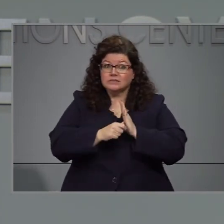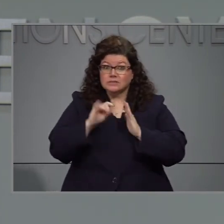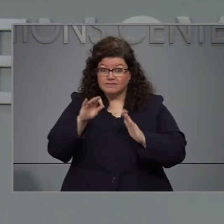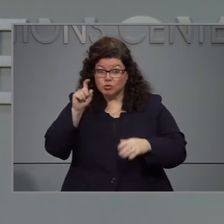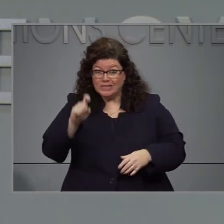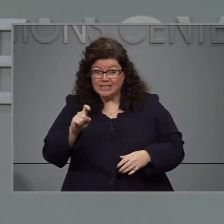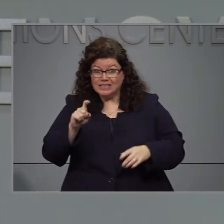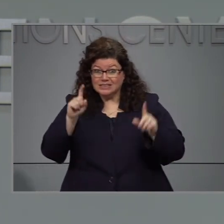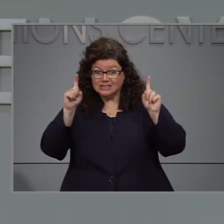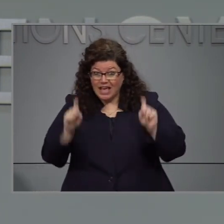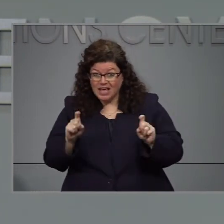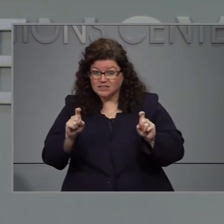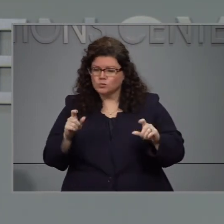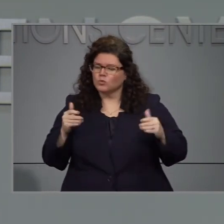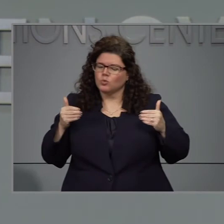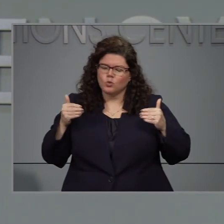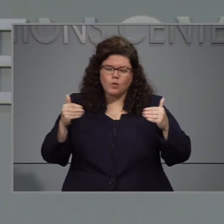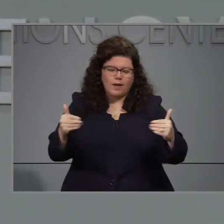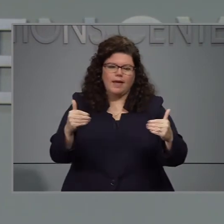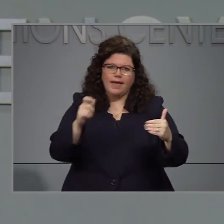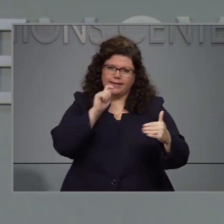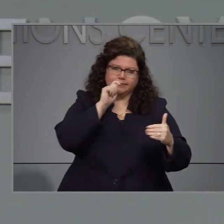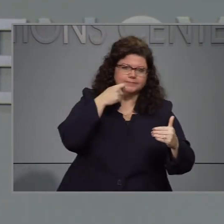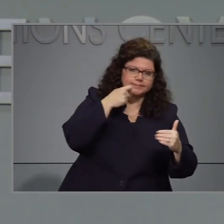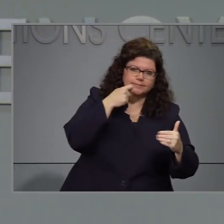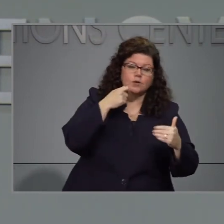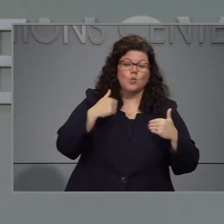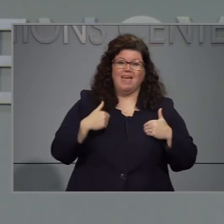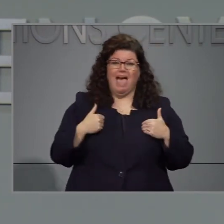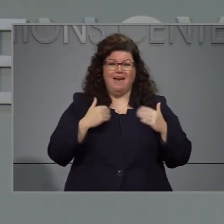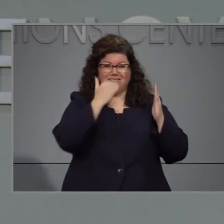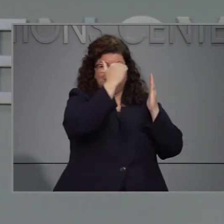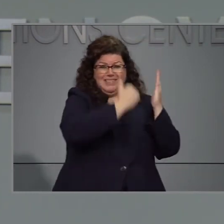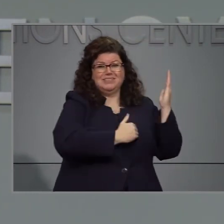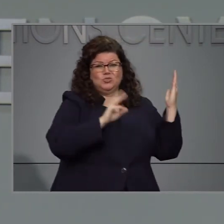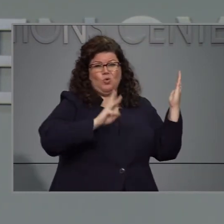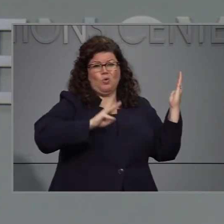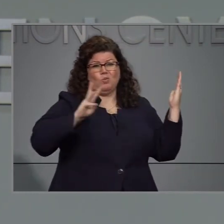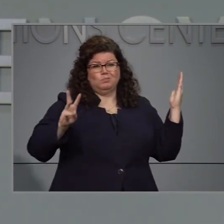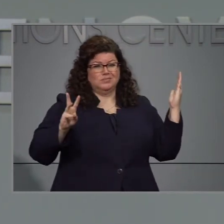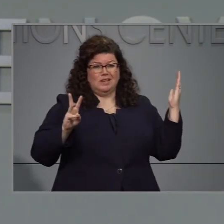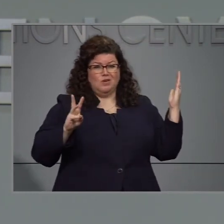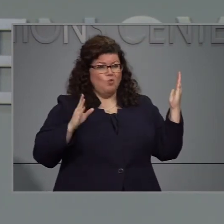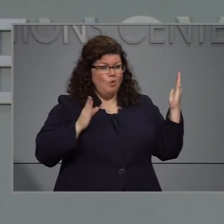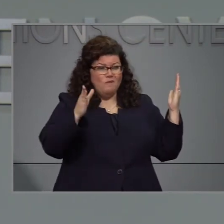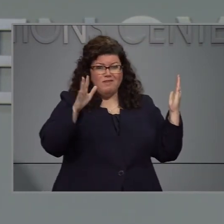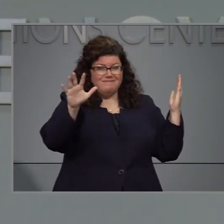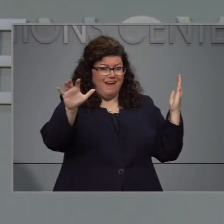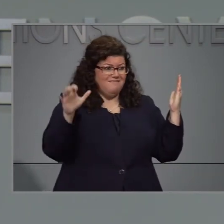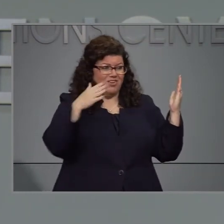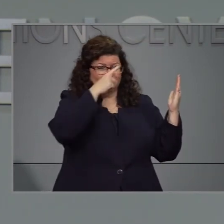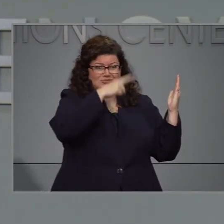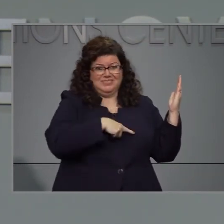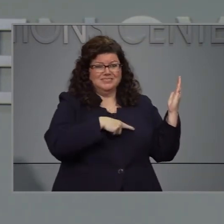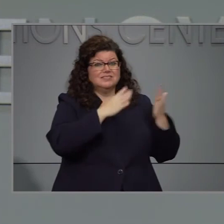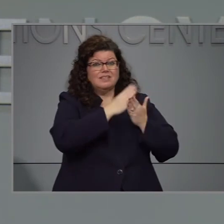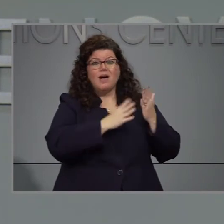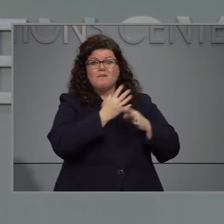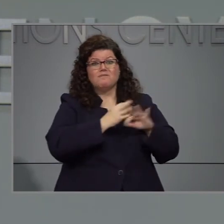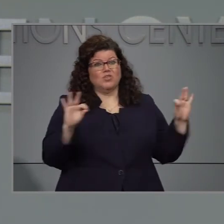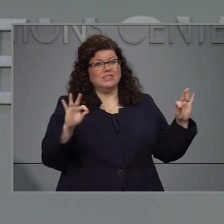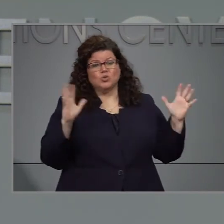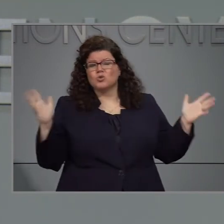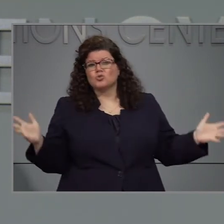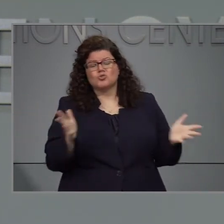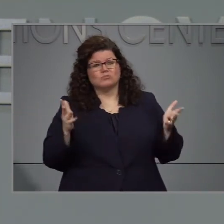que si necesita una prueba, vaya y hágase la prueba. Hay más de 500 sitios en el estado y